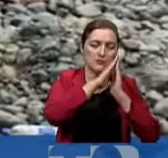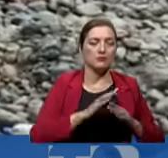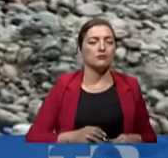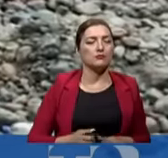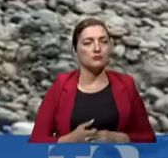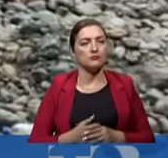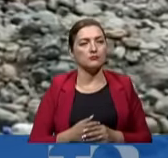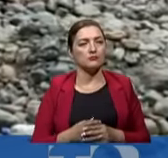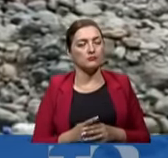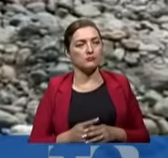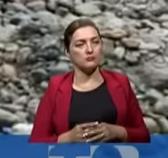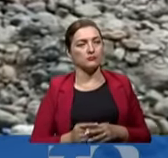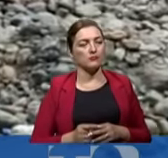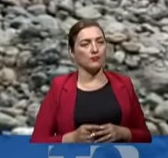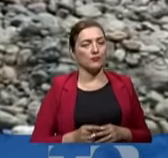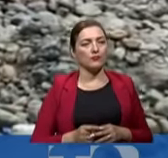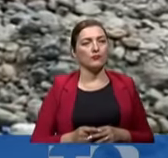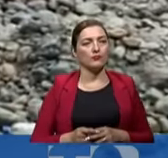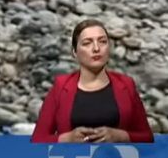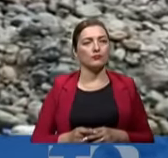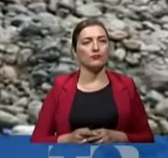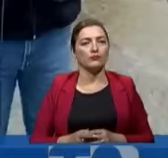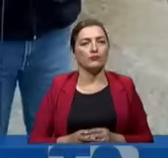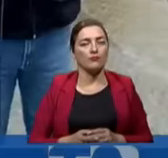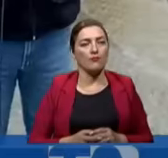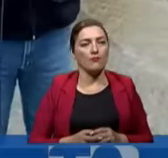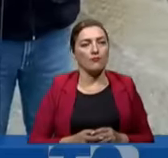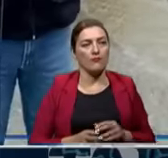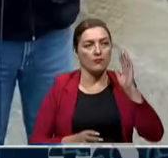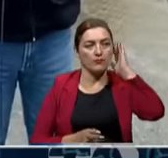como albergues para las personas que son afectadas.